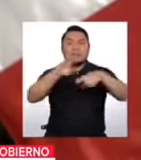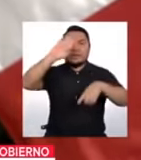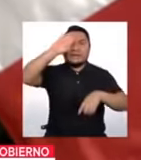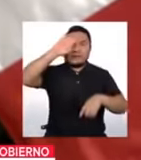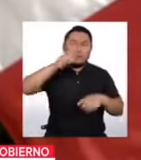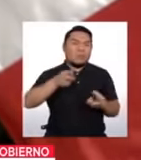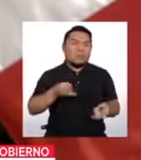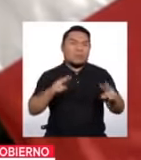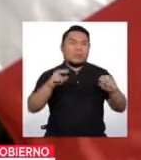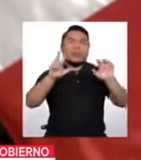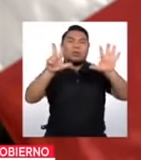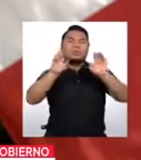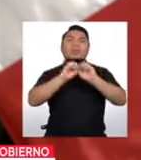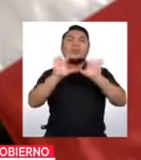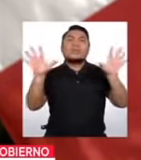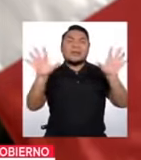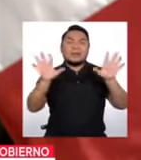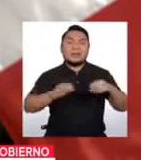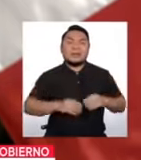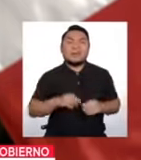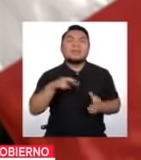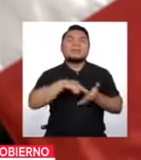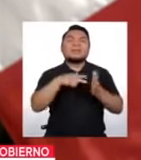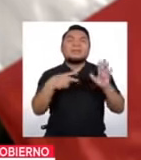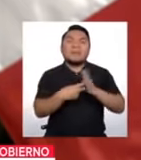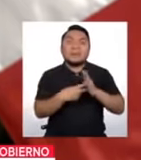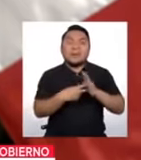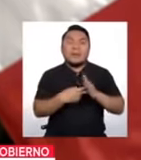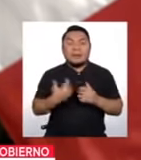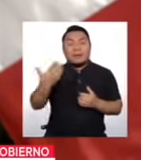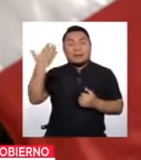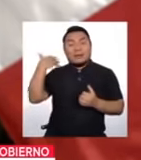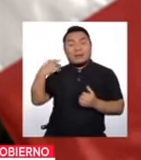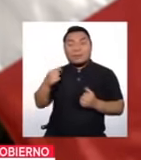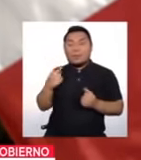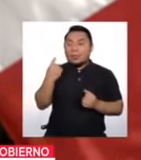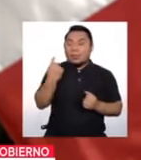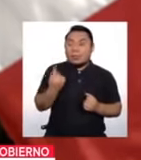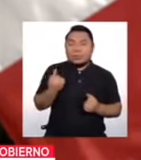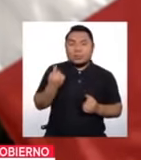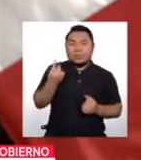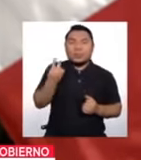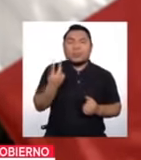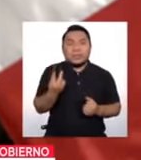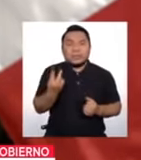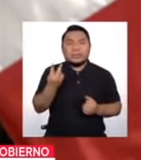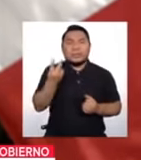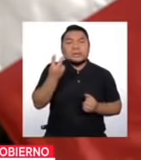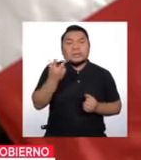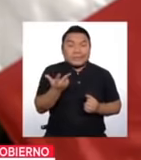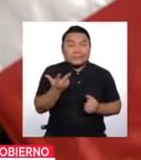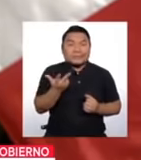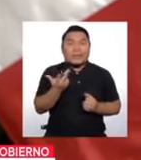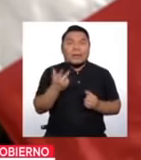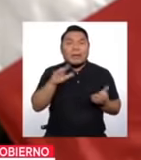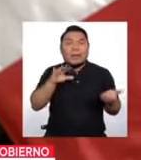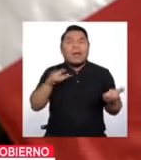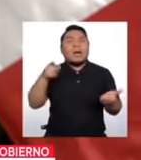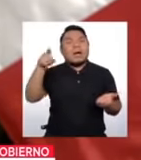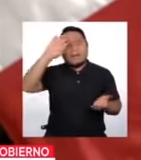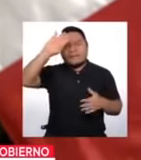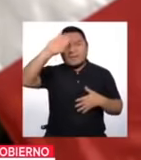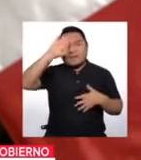cada 8 días. Entonces, lo que quiere decir que la tendencia es de que va subiendo, pero ya la curva se va echando,